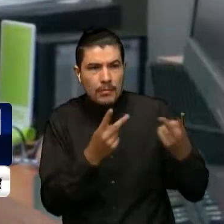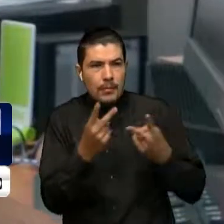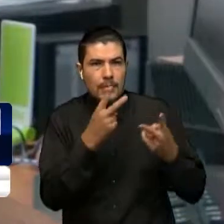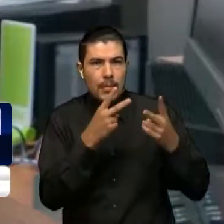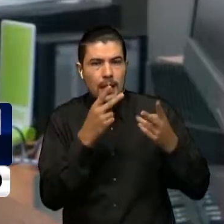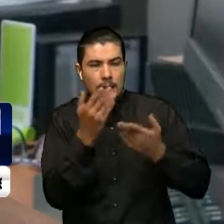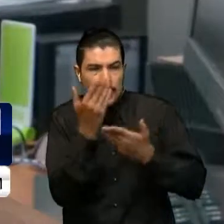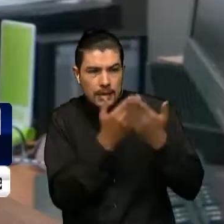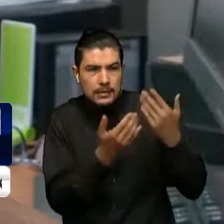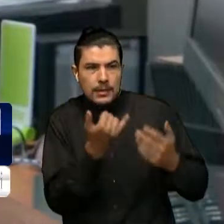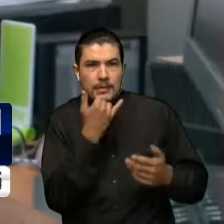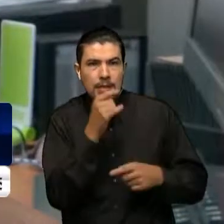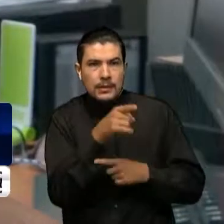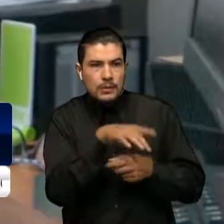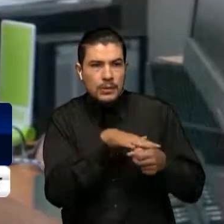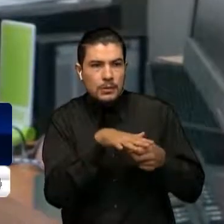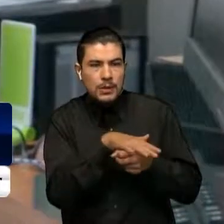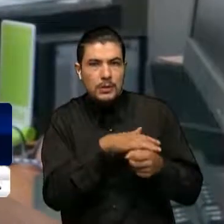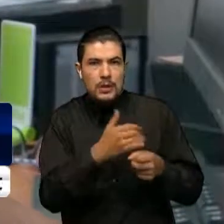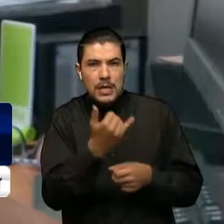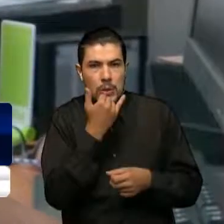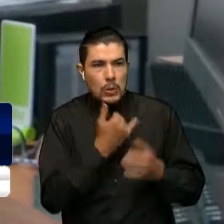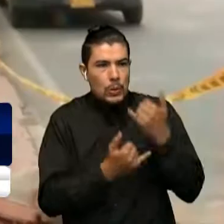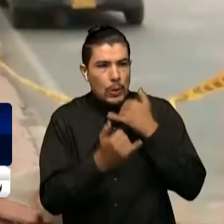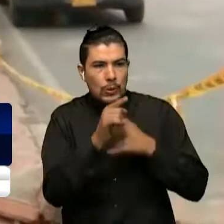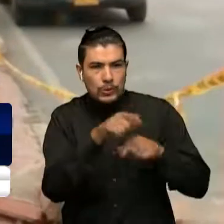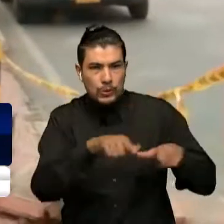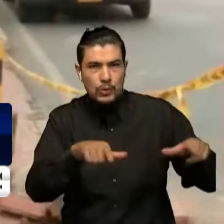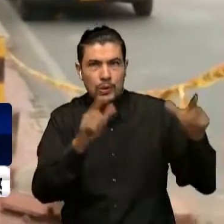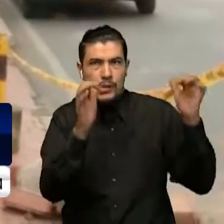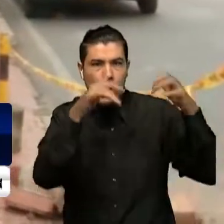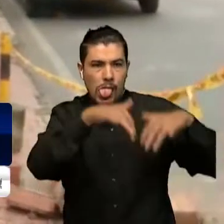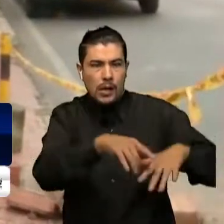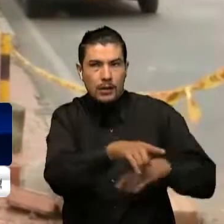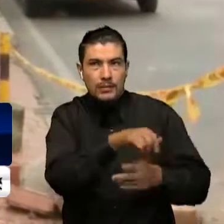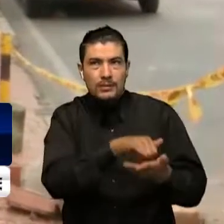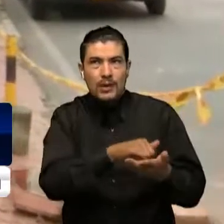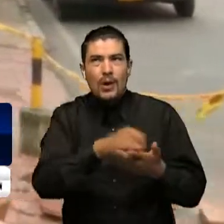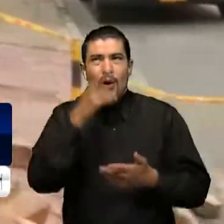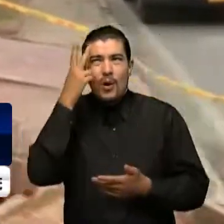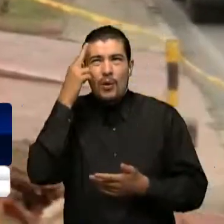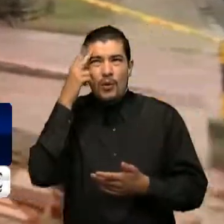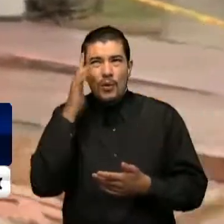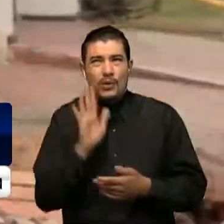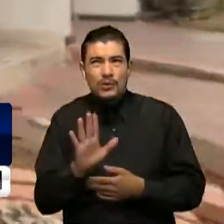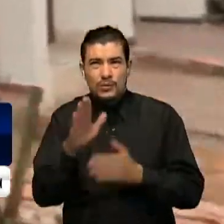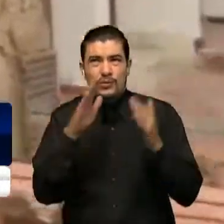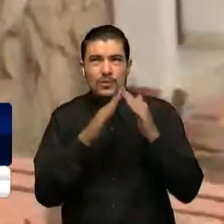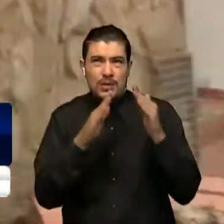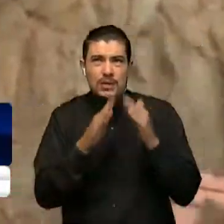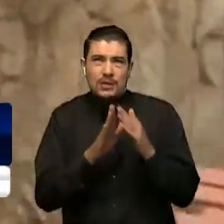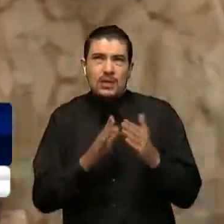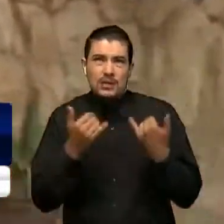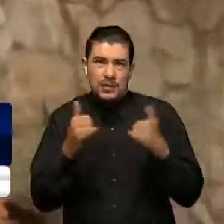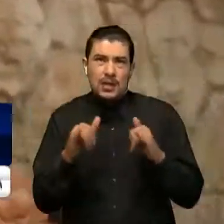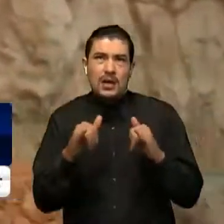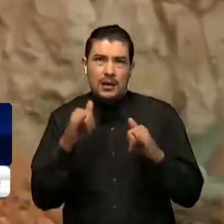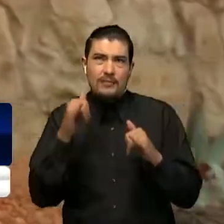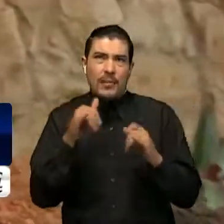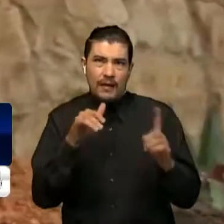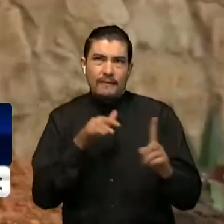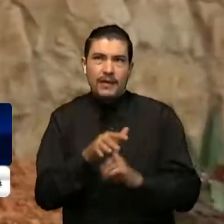de lo que de las fallas que se han venido presentando obviamente la vivienda ya ya tiene unas unas afectaciones